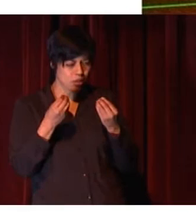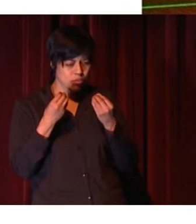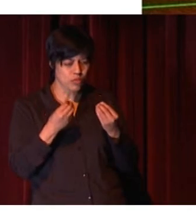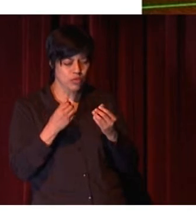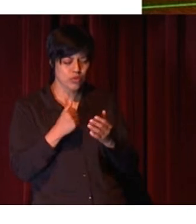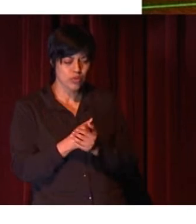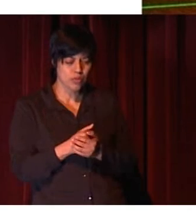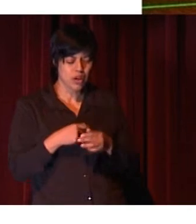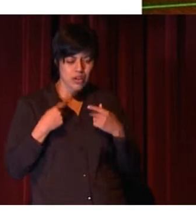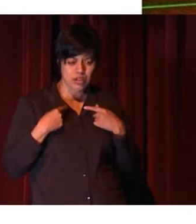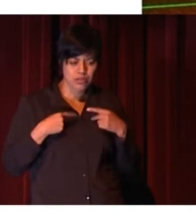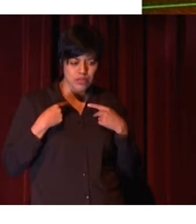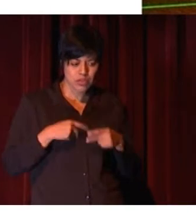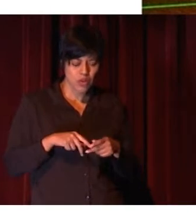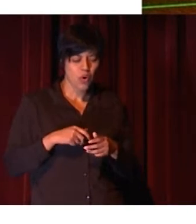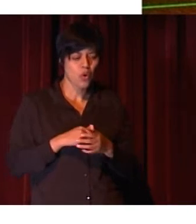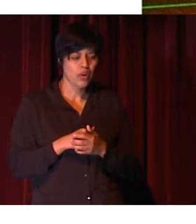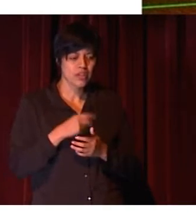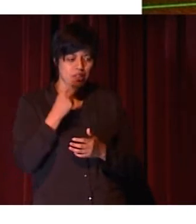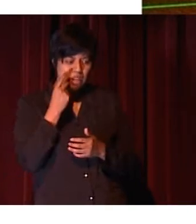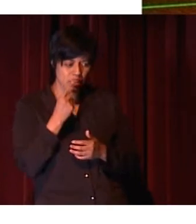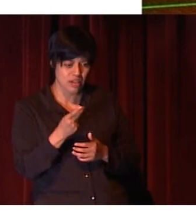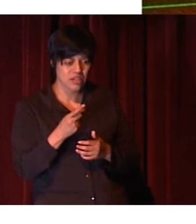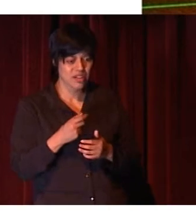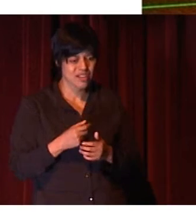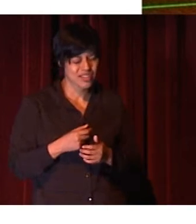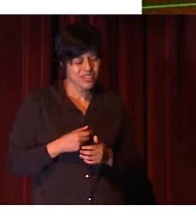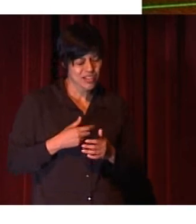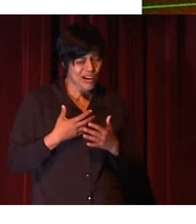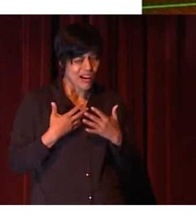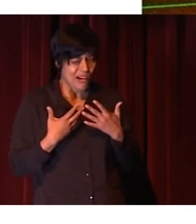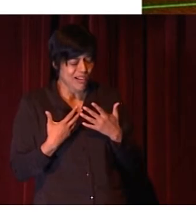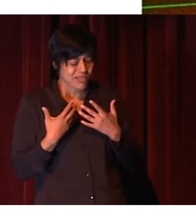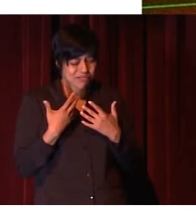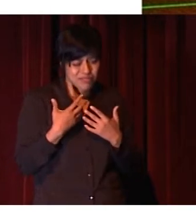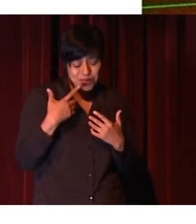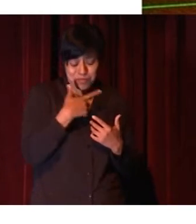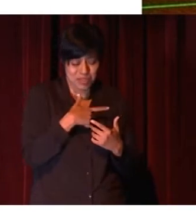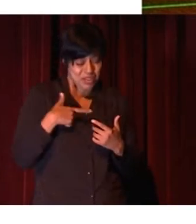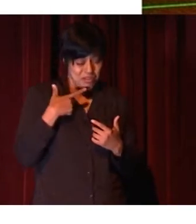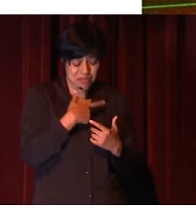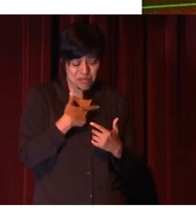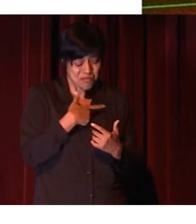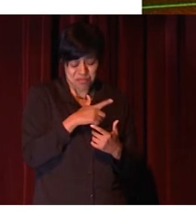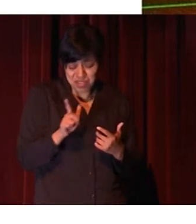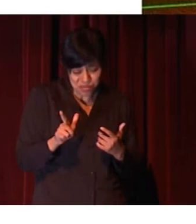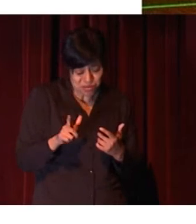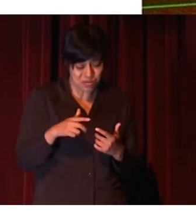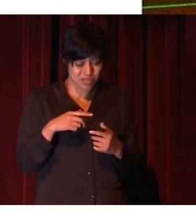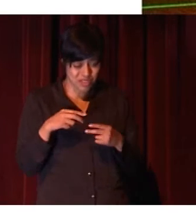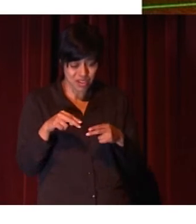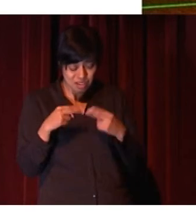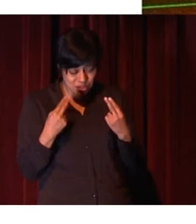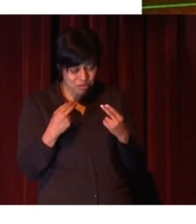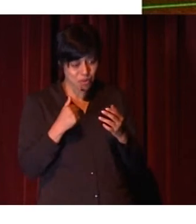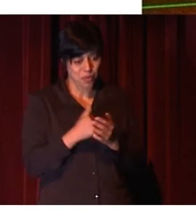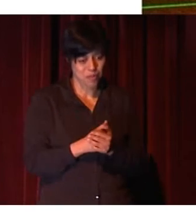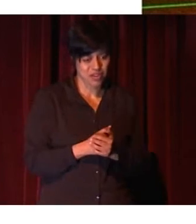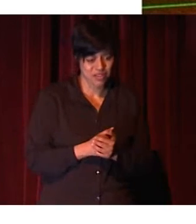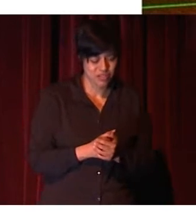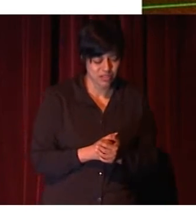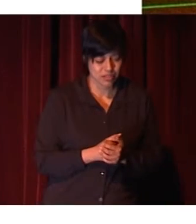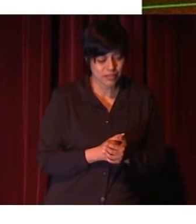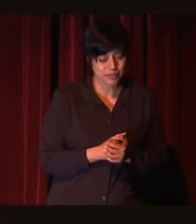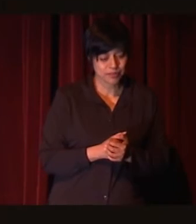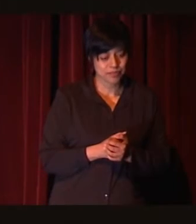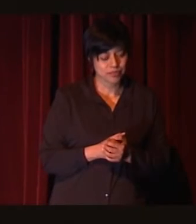las personas que expresan cierta incomodidad respecto a cualquier broma y para decir que las personas ya no se saben tomar las cosas a la ligera